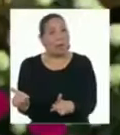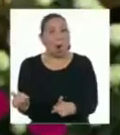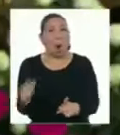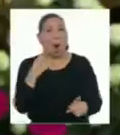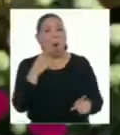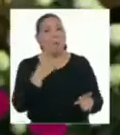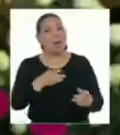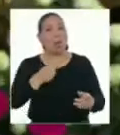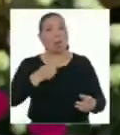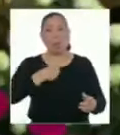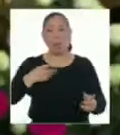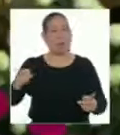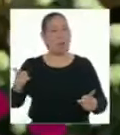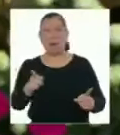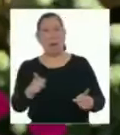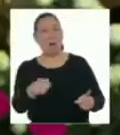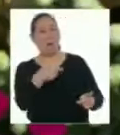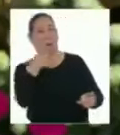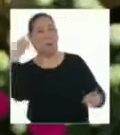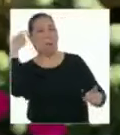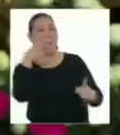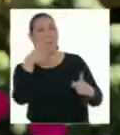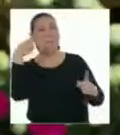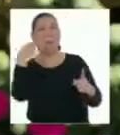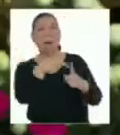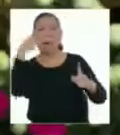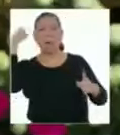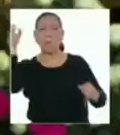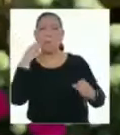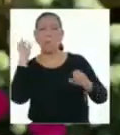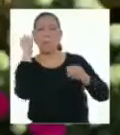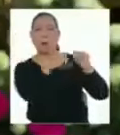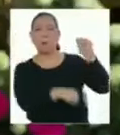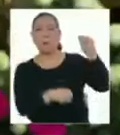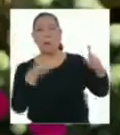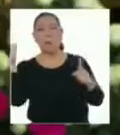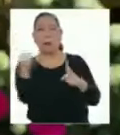agarraron a los criados, los apalearon, los mataron, los apedrearon.